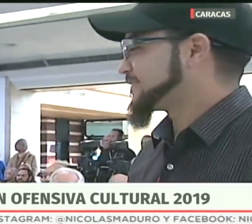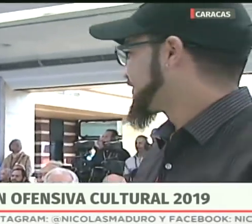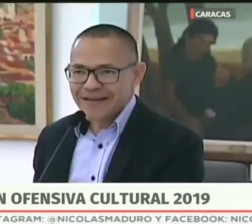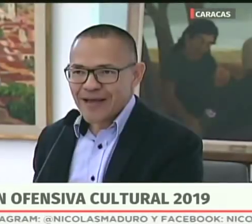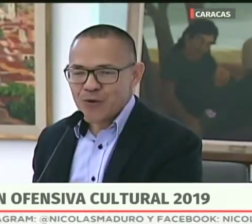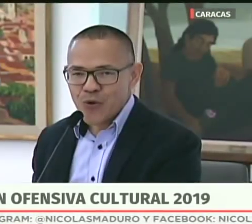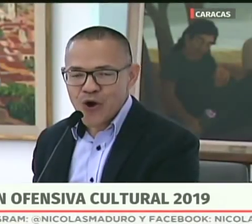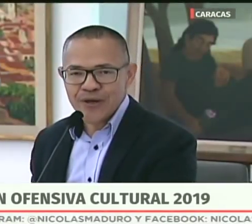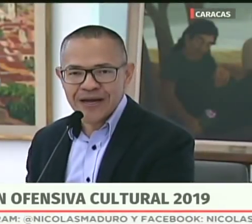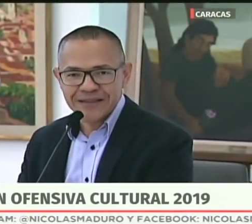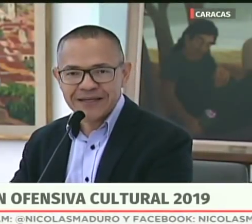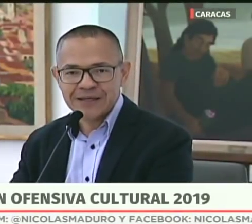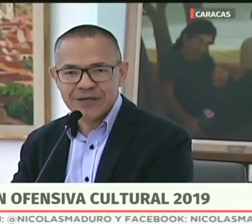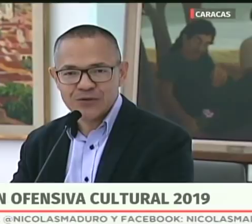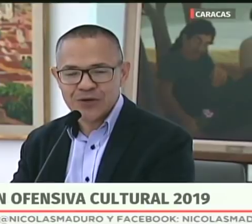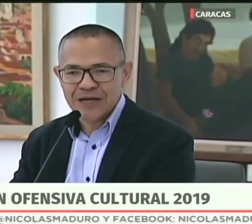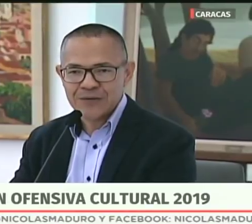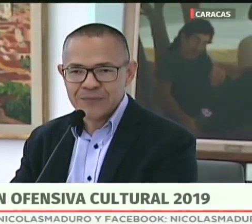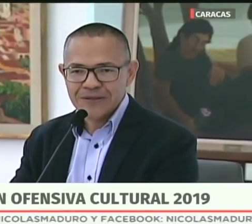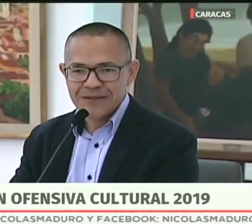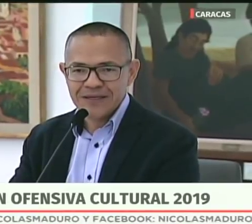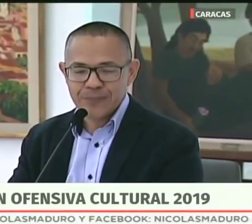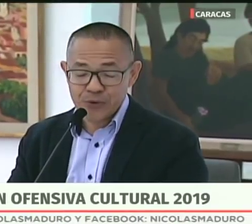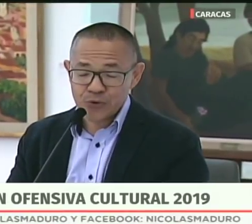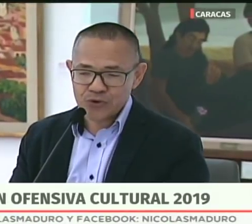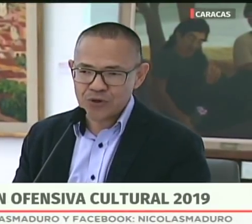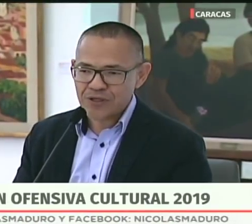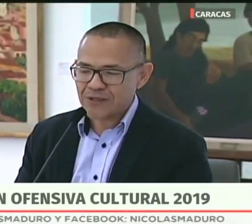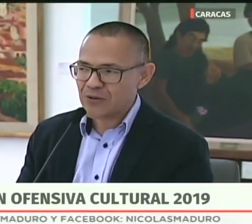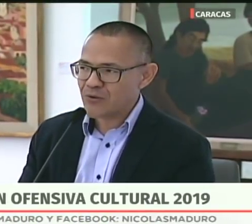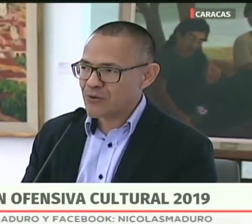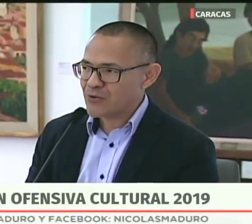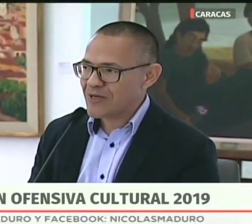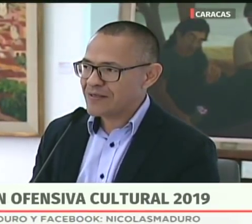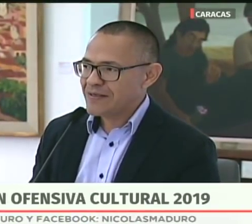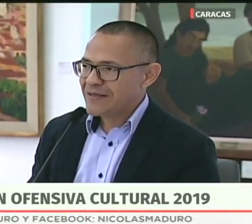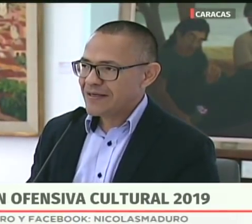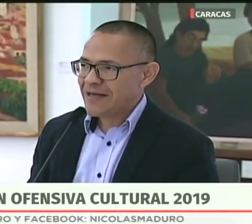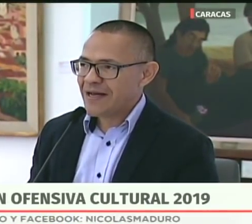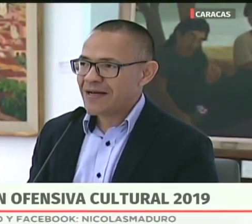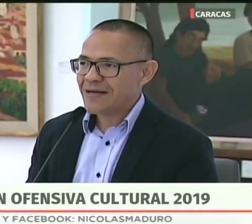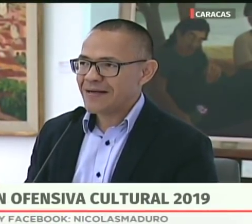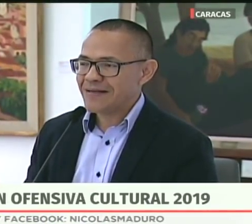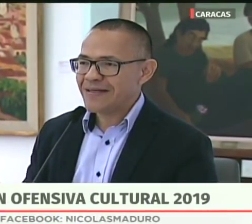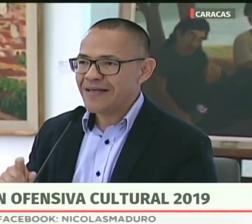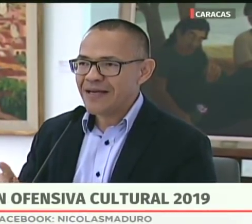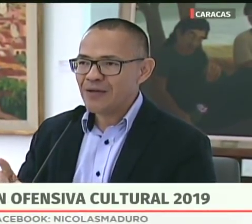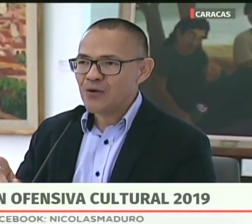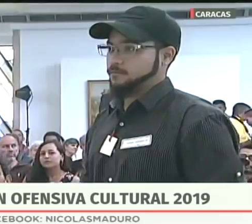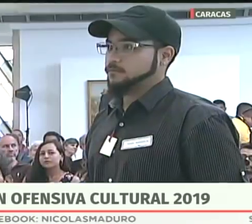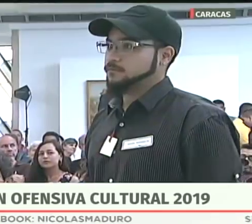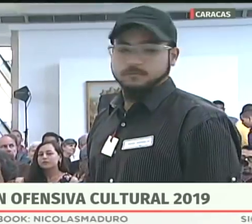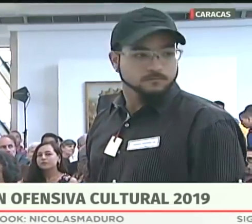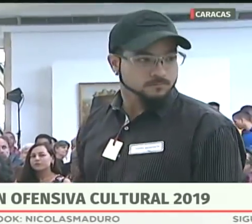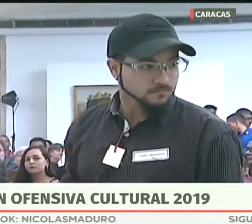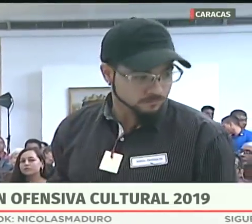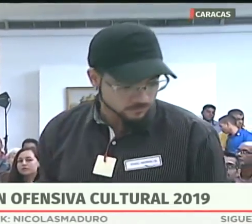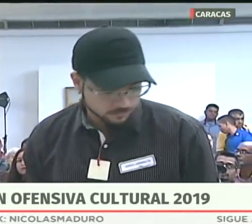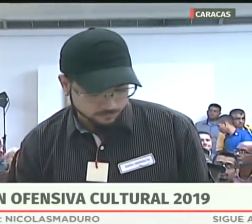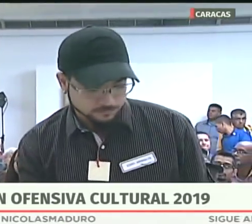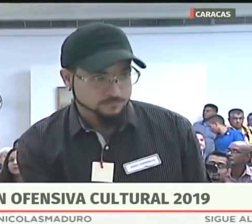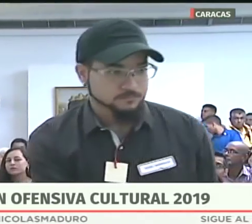Edsel es un joven artista venezolano, productor, director audiovisual, que ha dirigido un micro